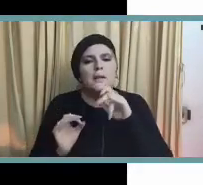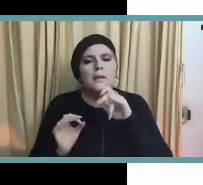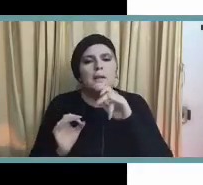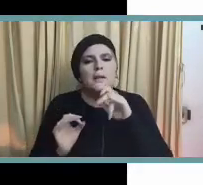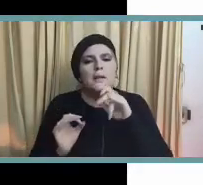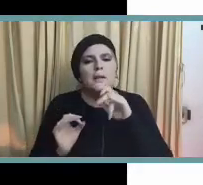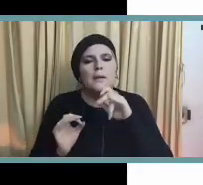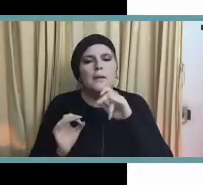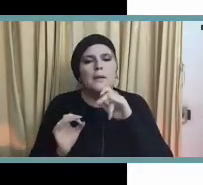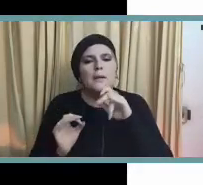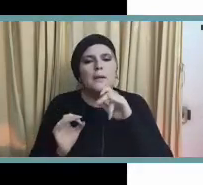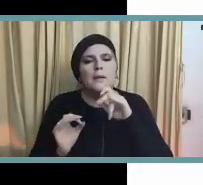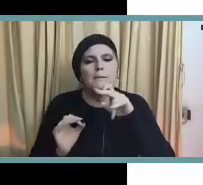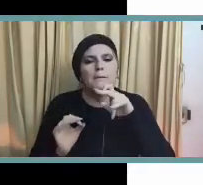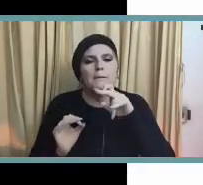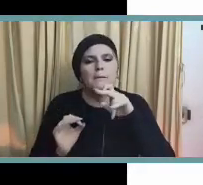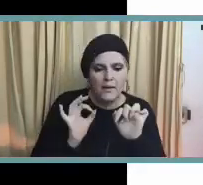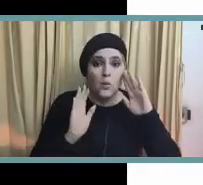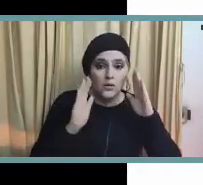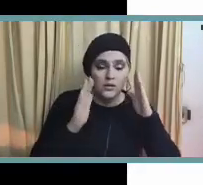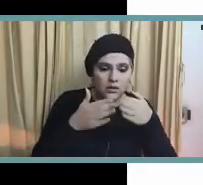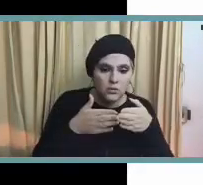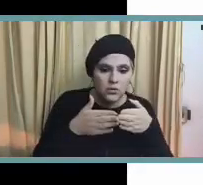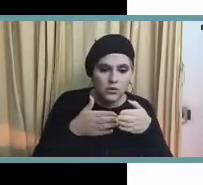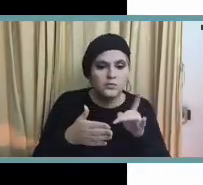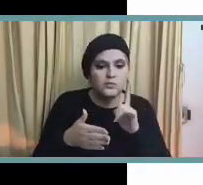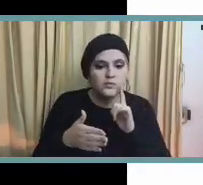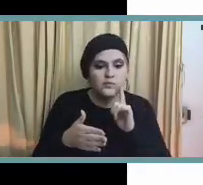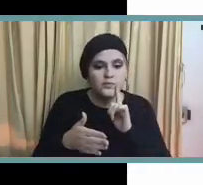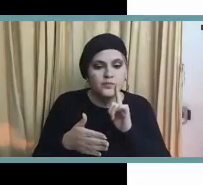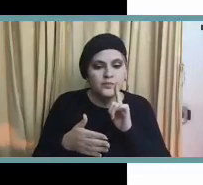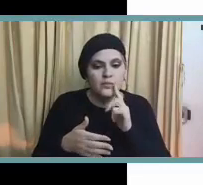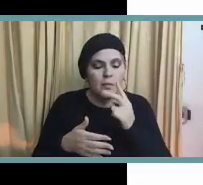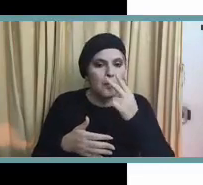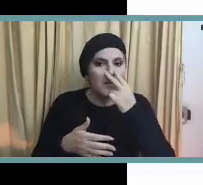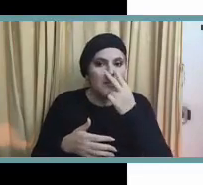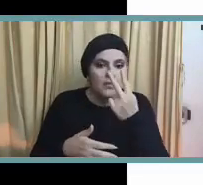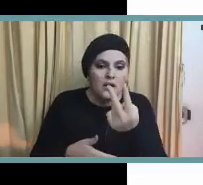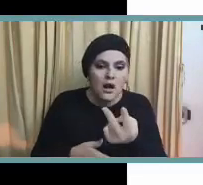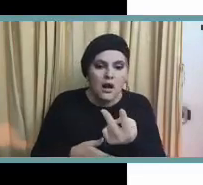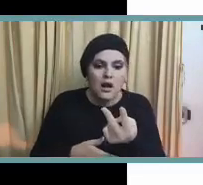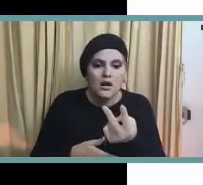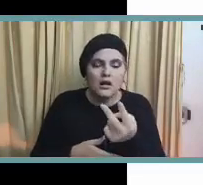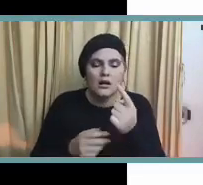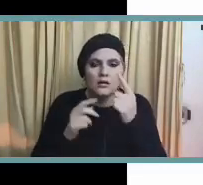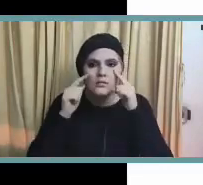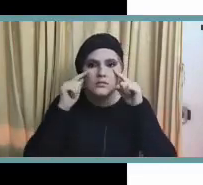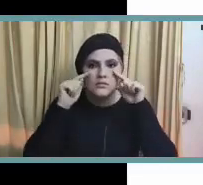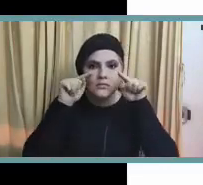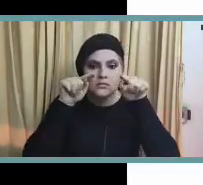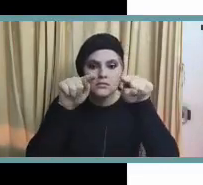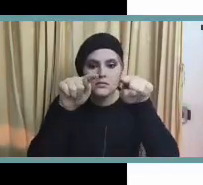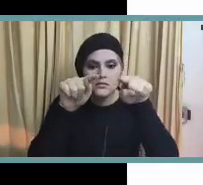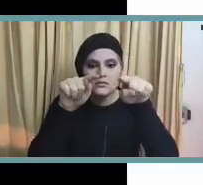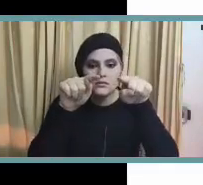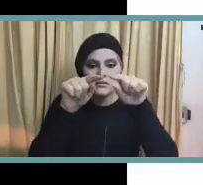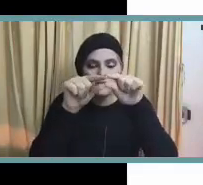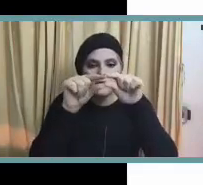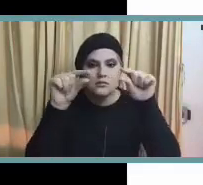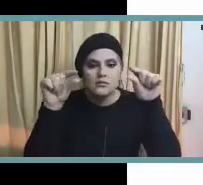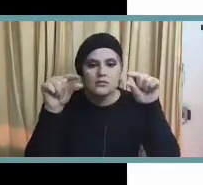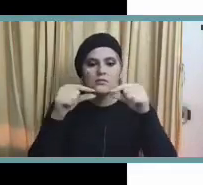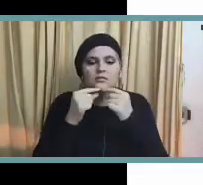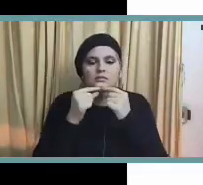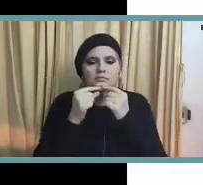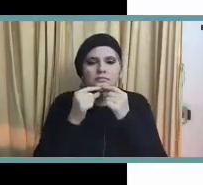con condición de autismo tendían a enfocar los ojos más hacia el mentón, por